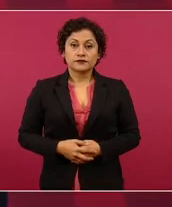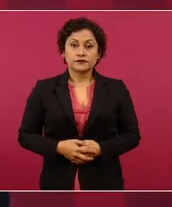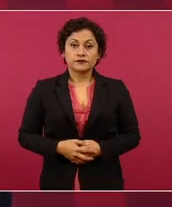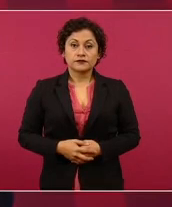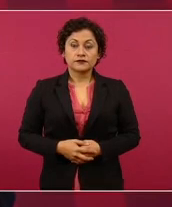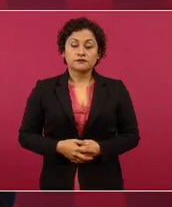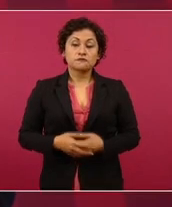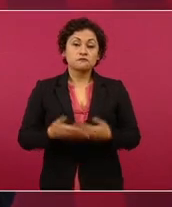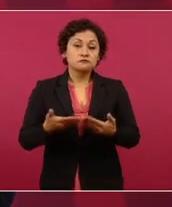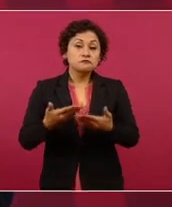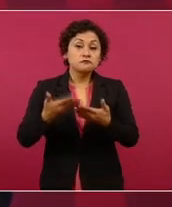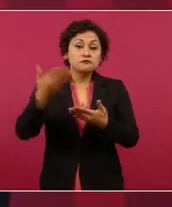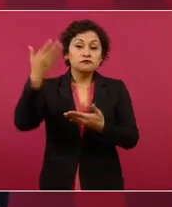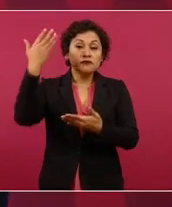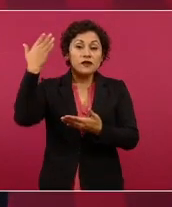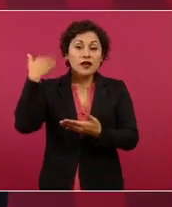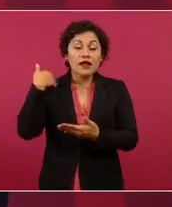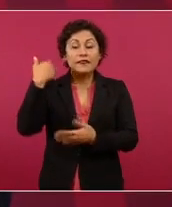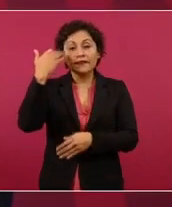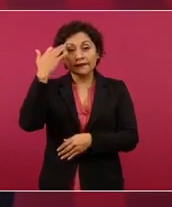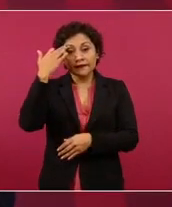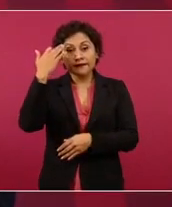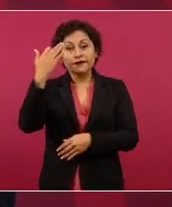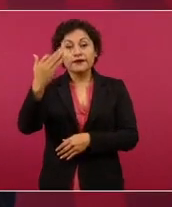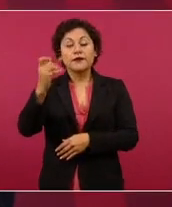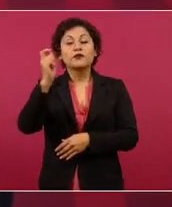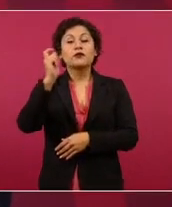que las logias